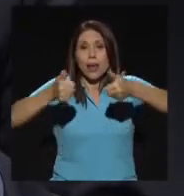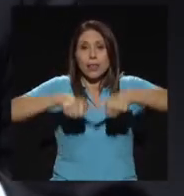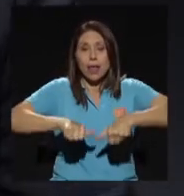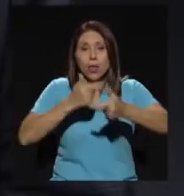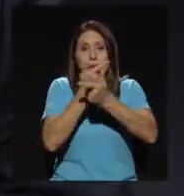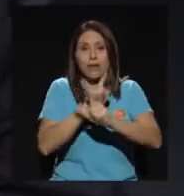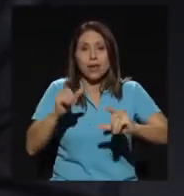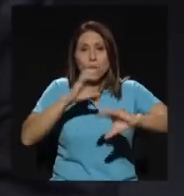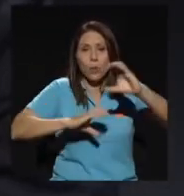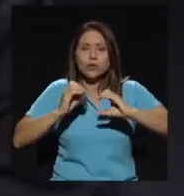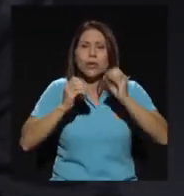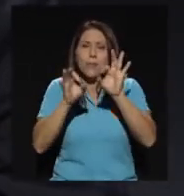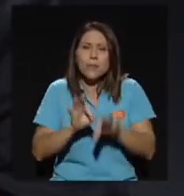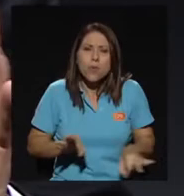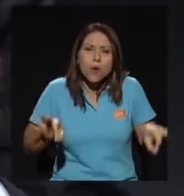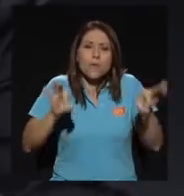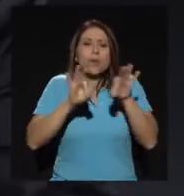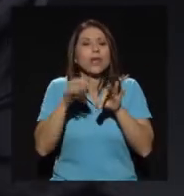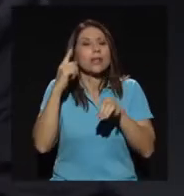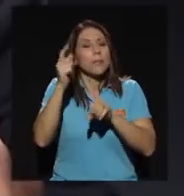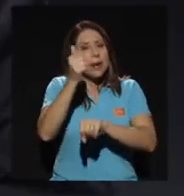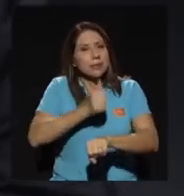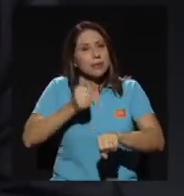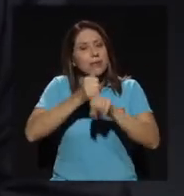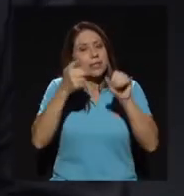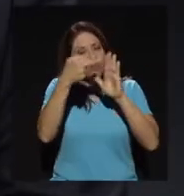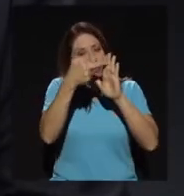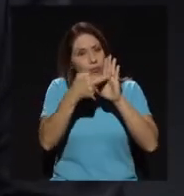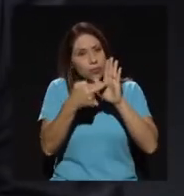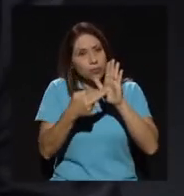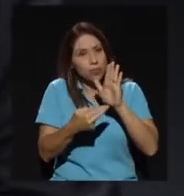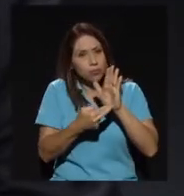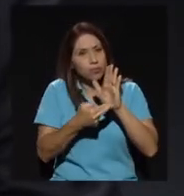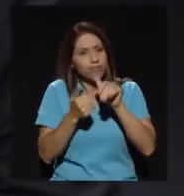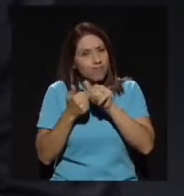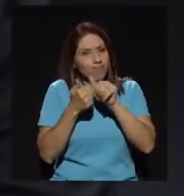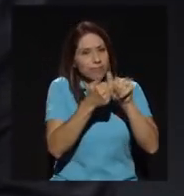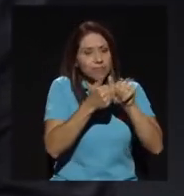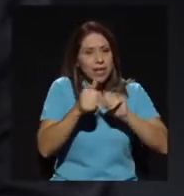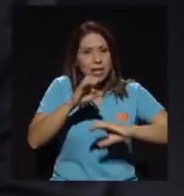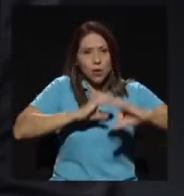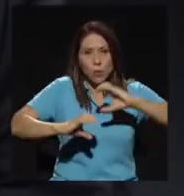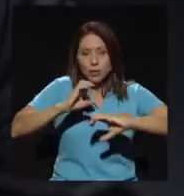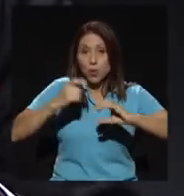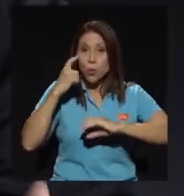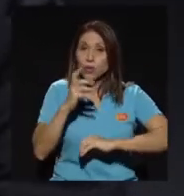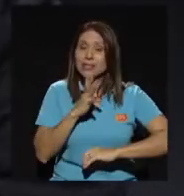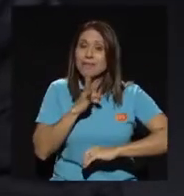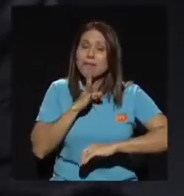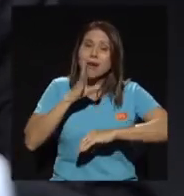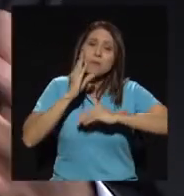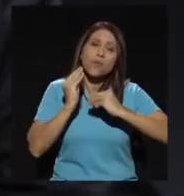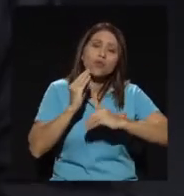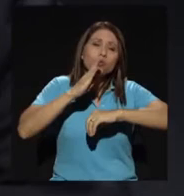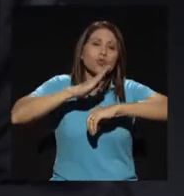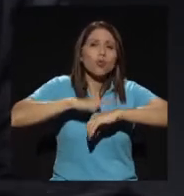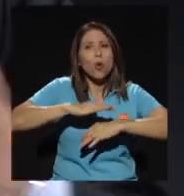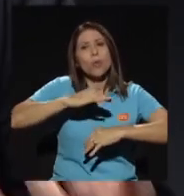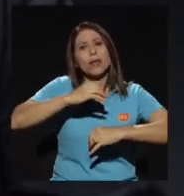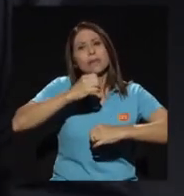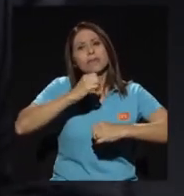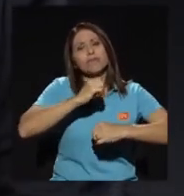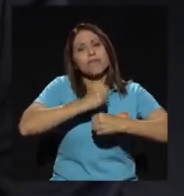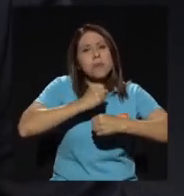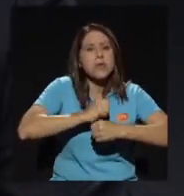las reglas sobre todo establecer reglas claras en el comercio ya que se hablaba mucho de la informalidad de productos